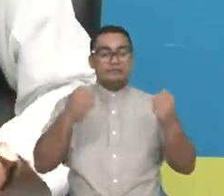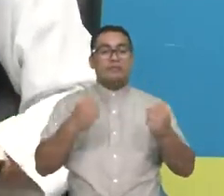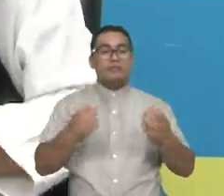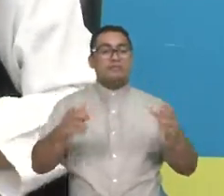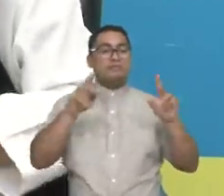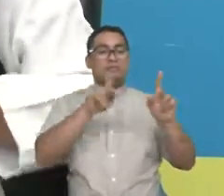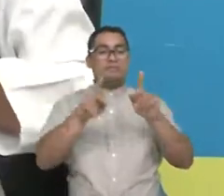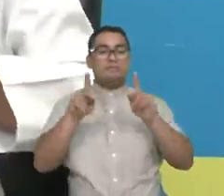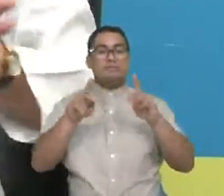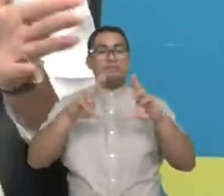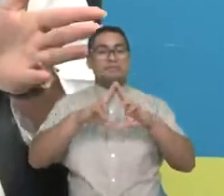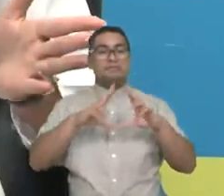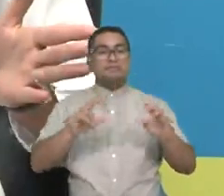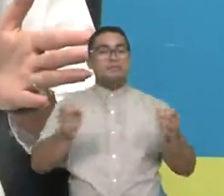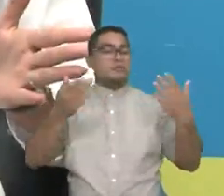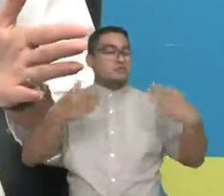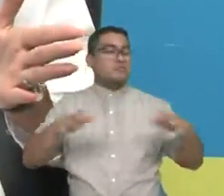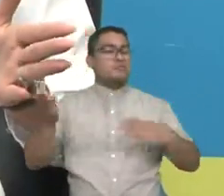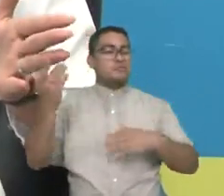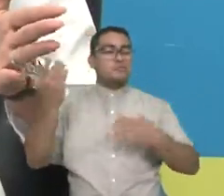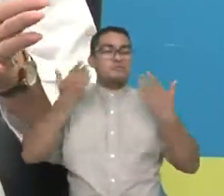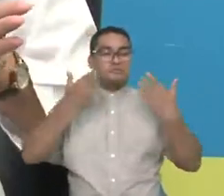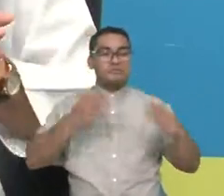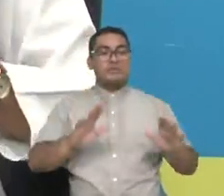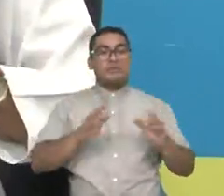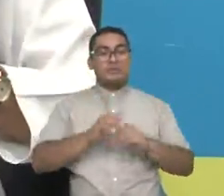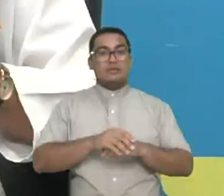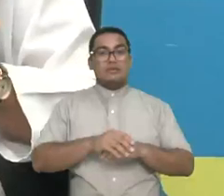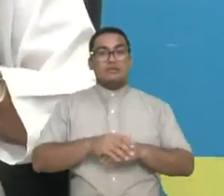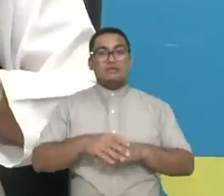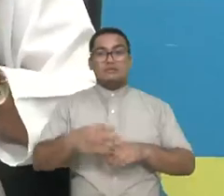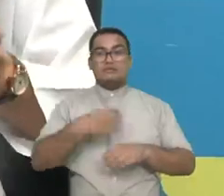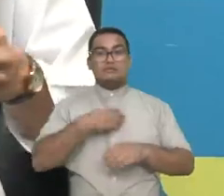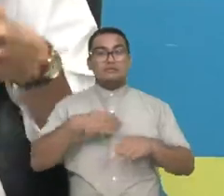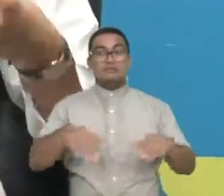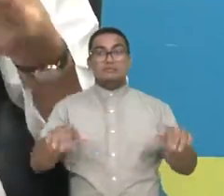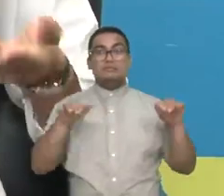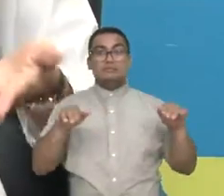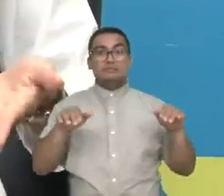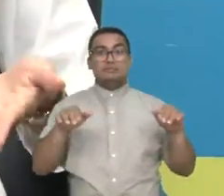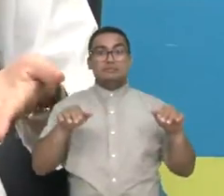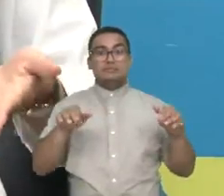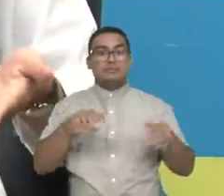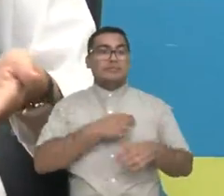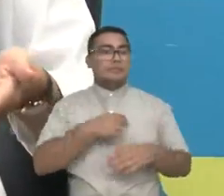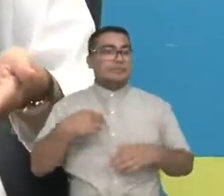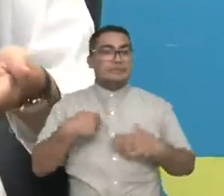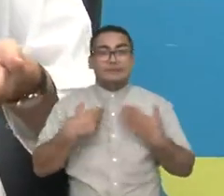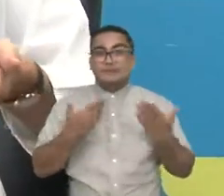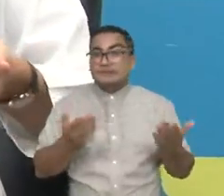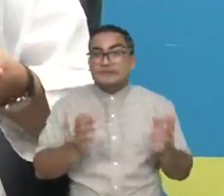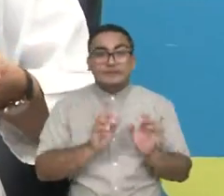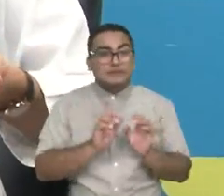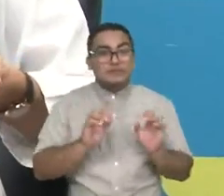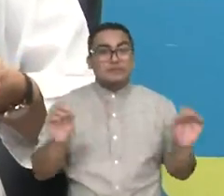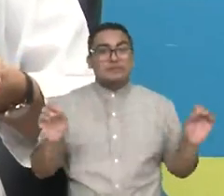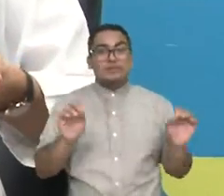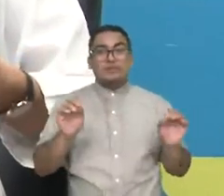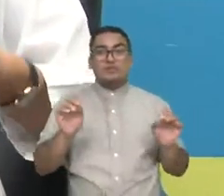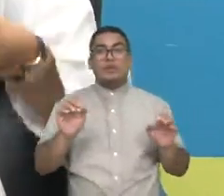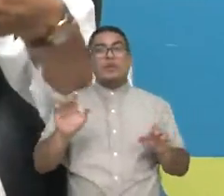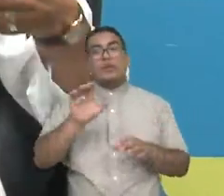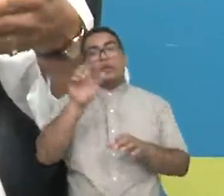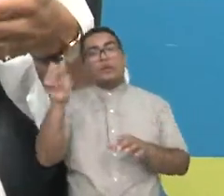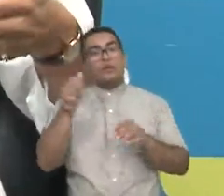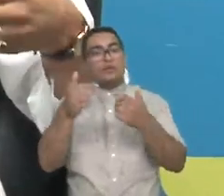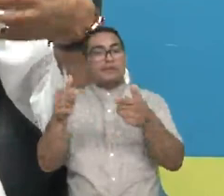cosas no hemos pasado. Están minimizando la situación, se bloquean, se paralizan y no toman acciones. Claro. Entonces, mientras el otro grupo de